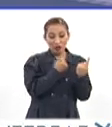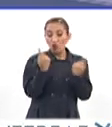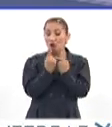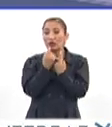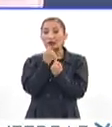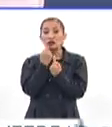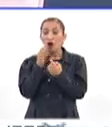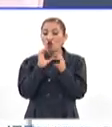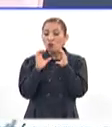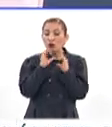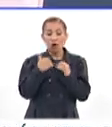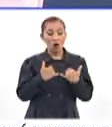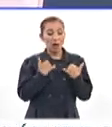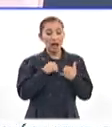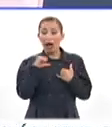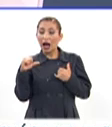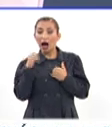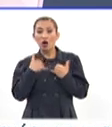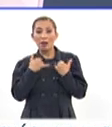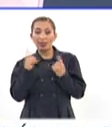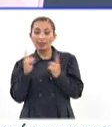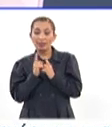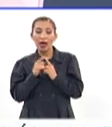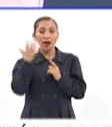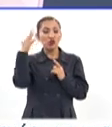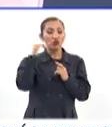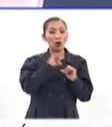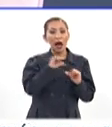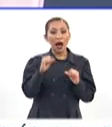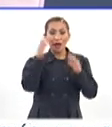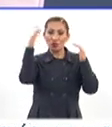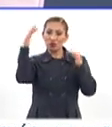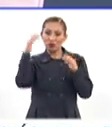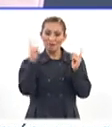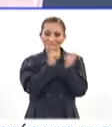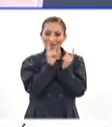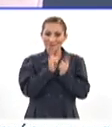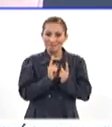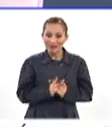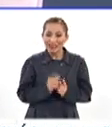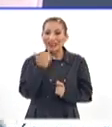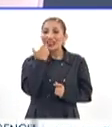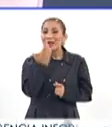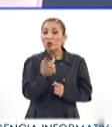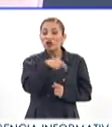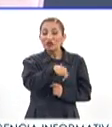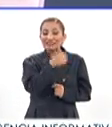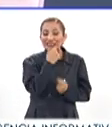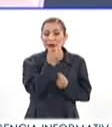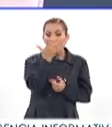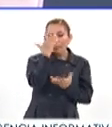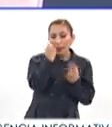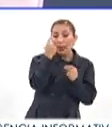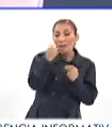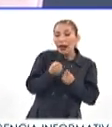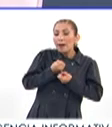a un niño, que un joven escuche a un joven, que un adulto escuche a un adulto. Entonces, lo que intentamos es que los niños aprendan para que le expliquen a otro